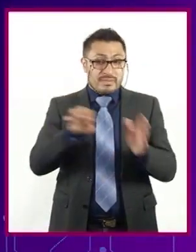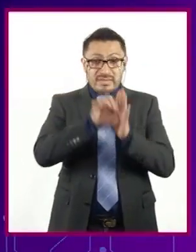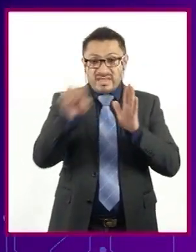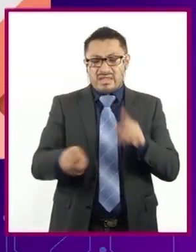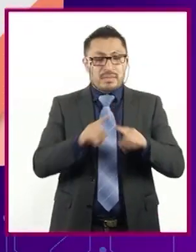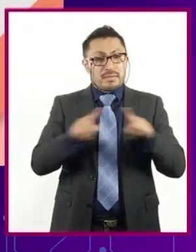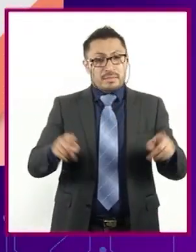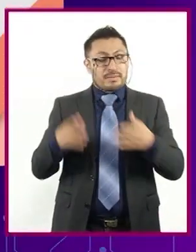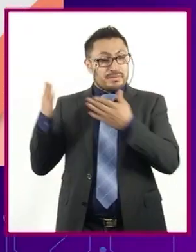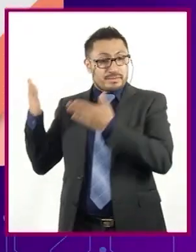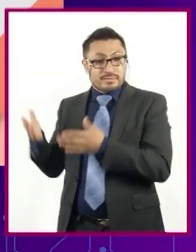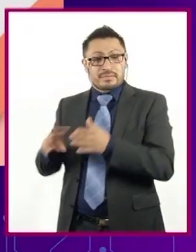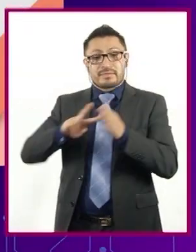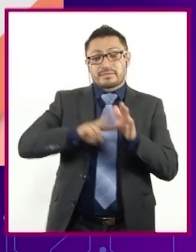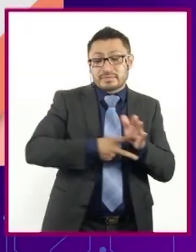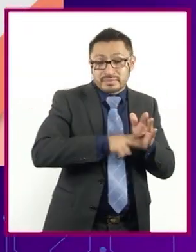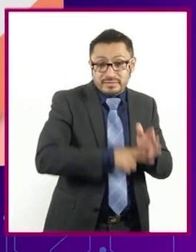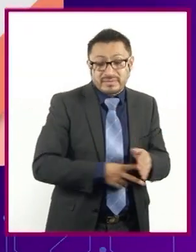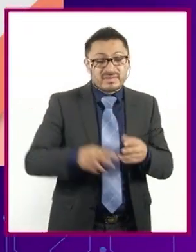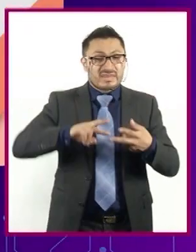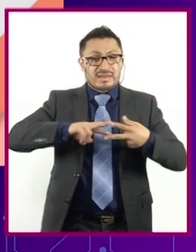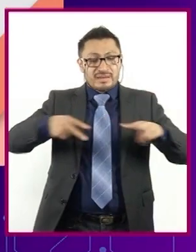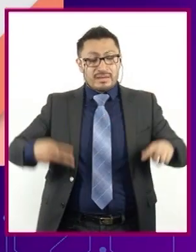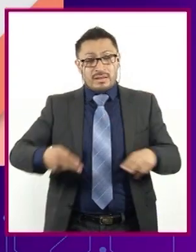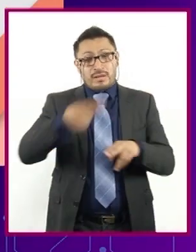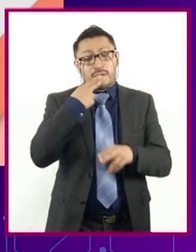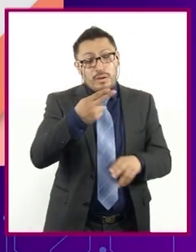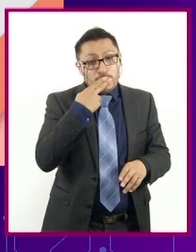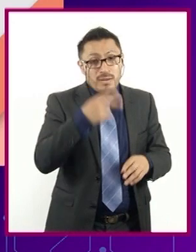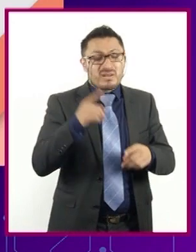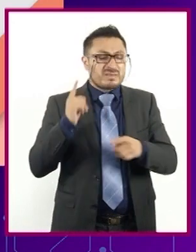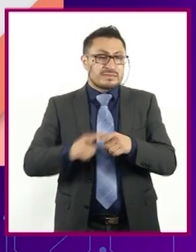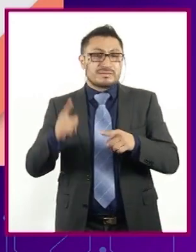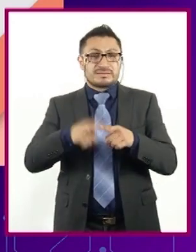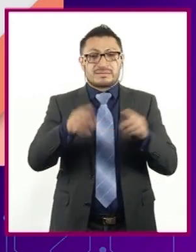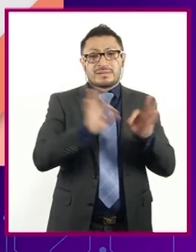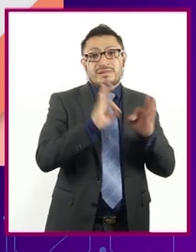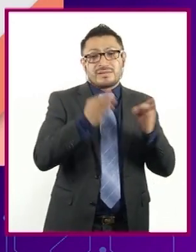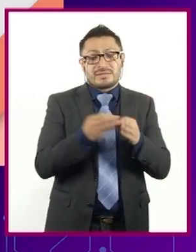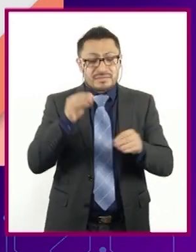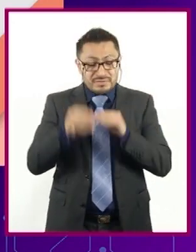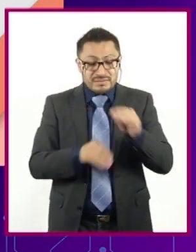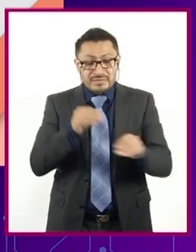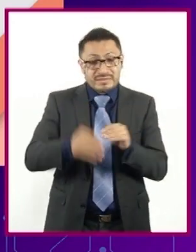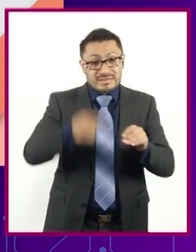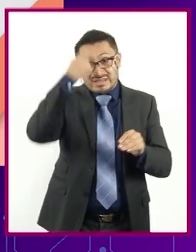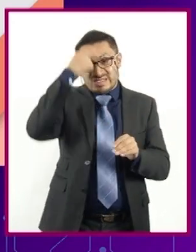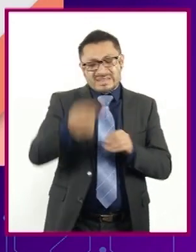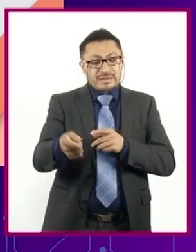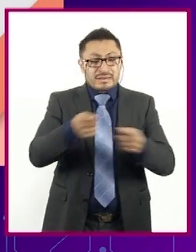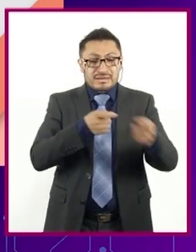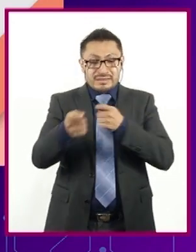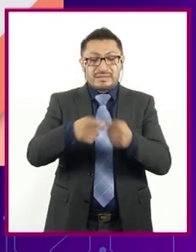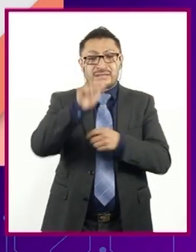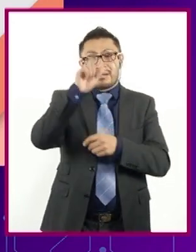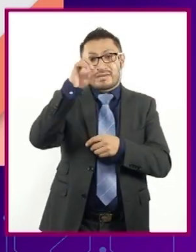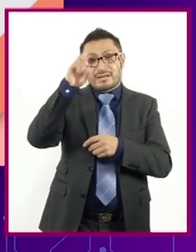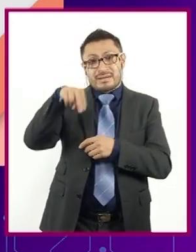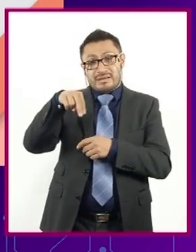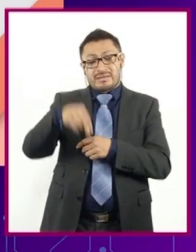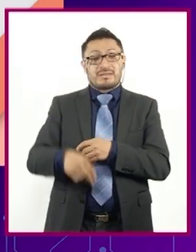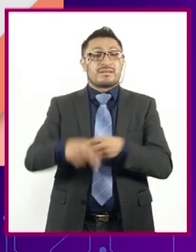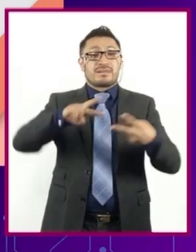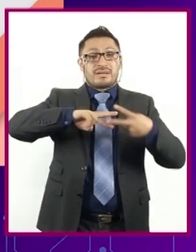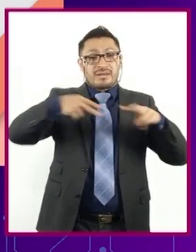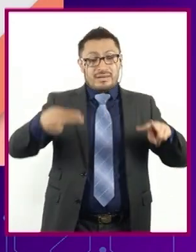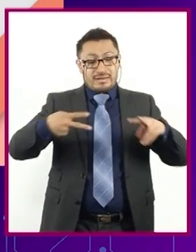ejemplo. La ingeniería genética utiliza diversas técnicas y procedimientos para manipular el ADN, genes